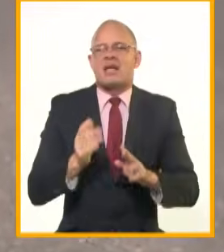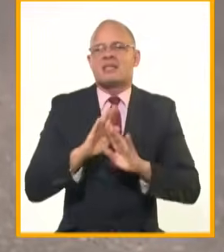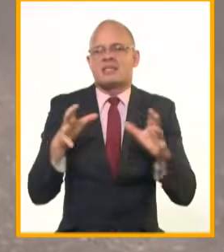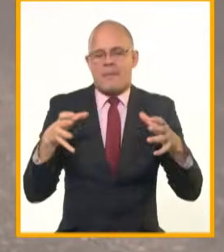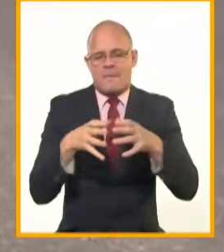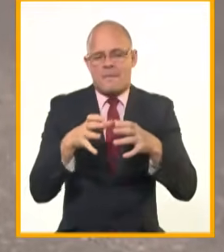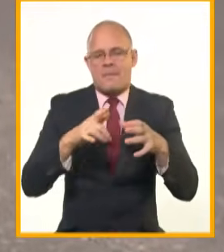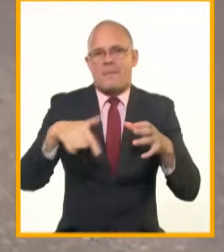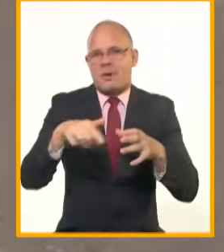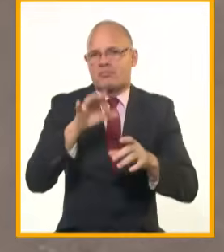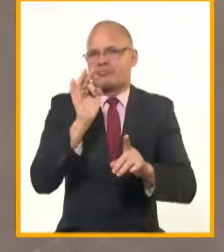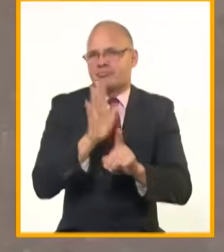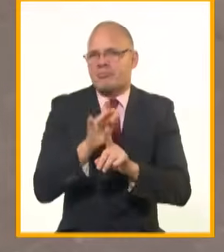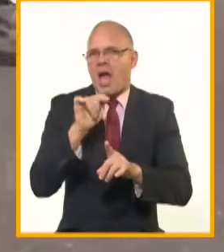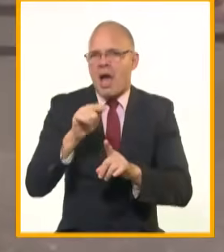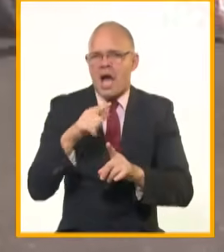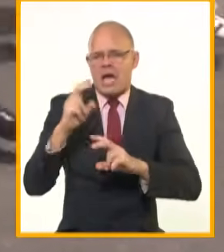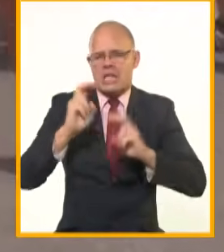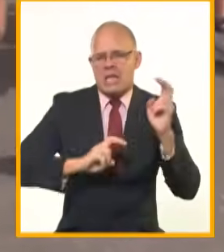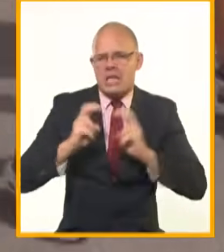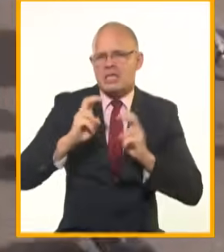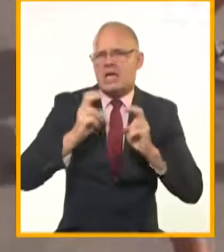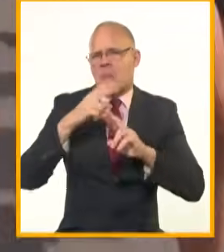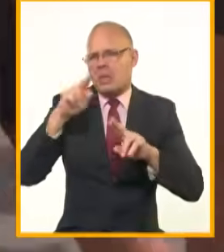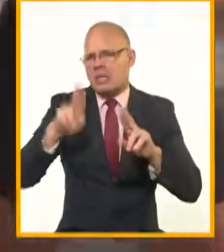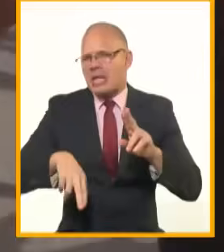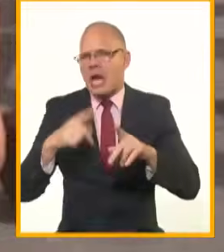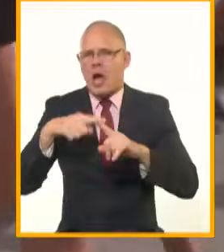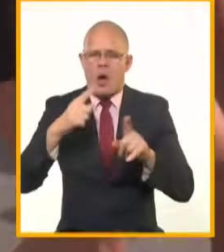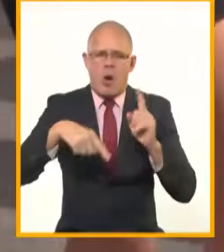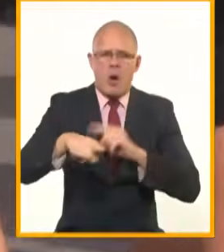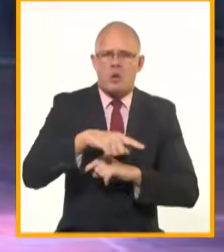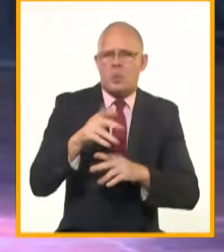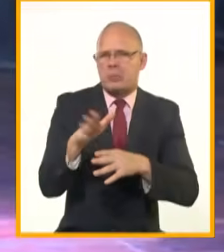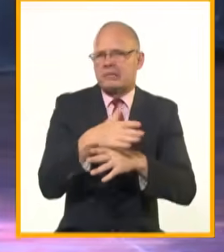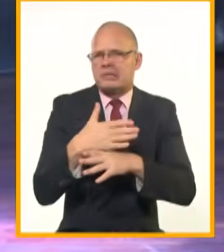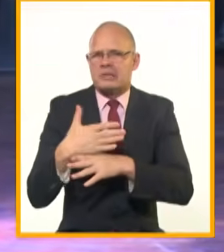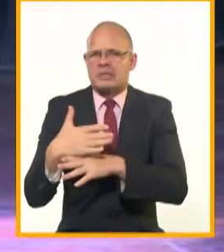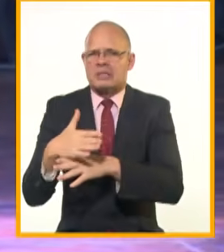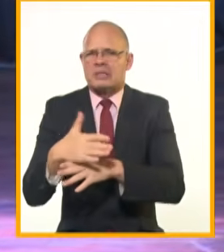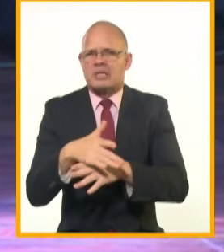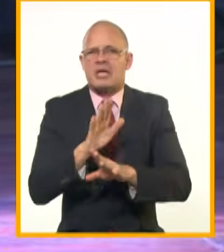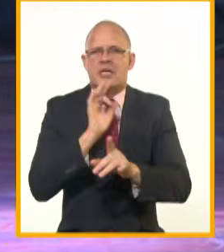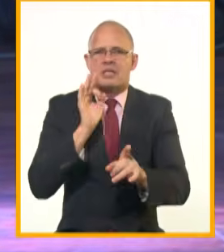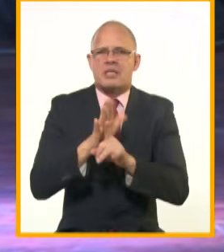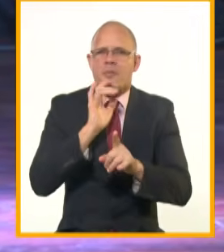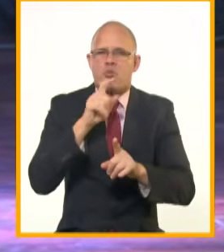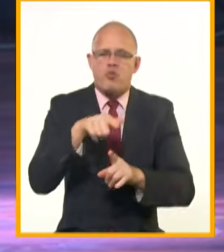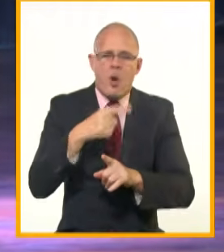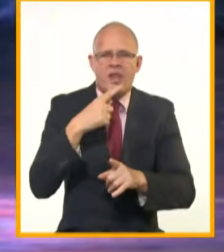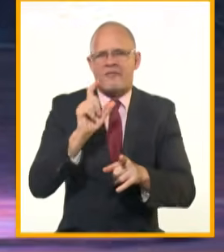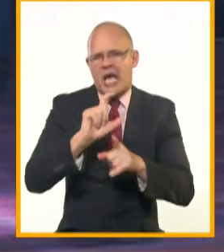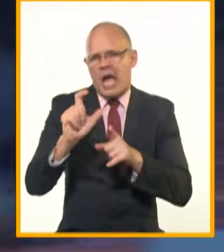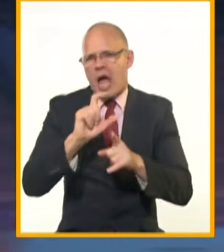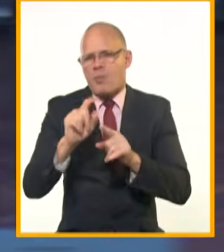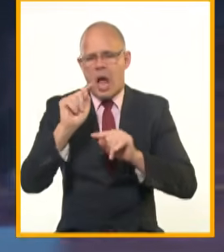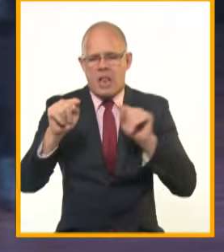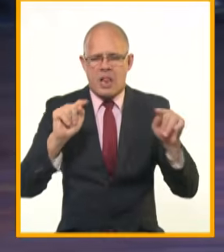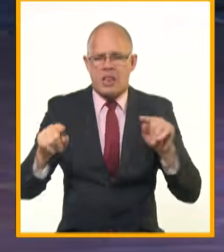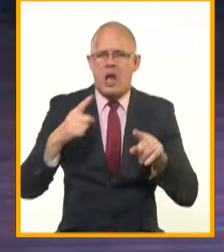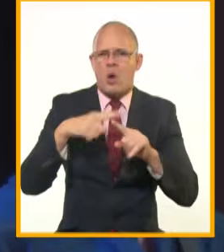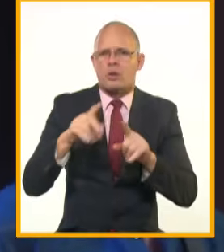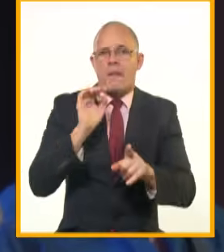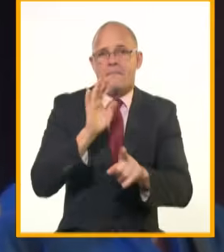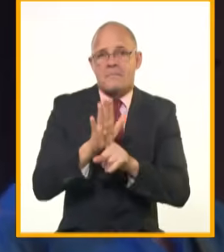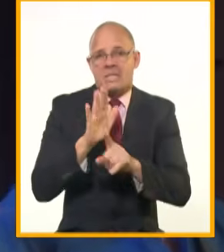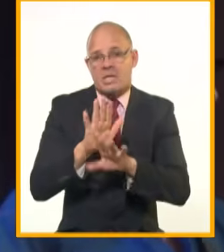el mes se pobló de talleres de dramaturgia y performance itinerantes que viajaron a comunidades rurales, sembrando semillas que culminaron